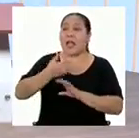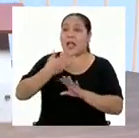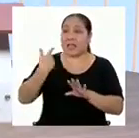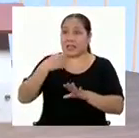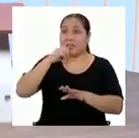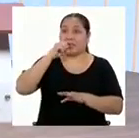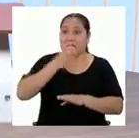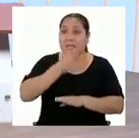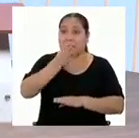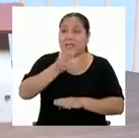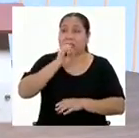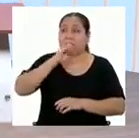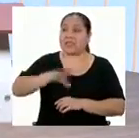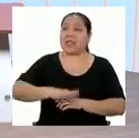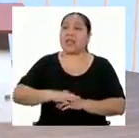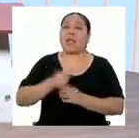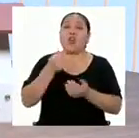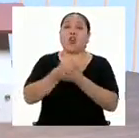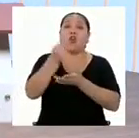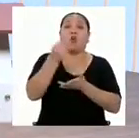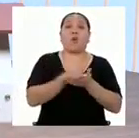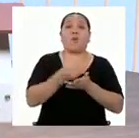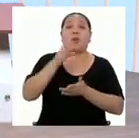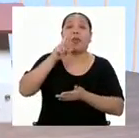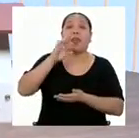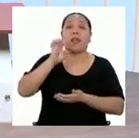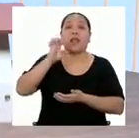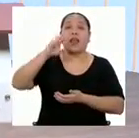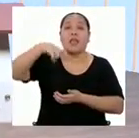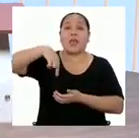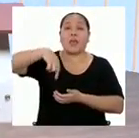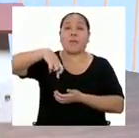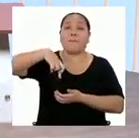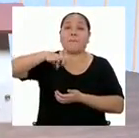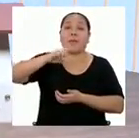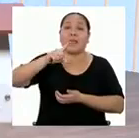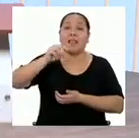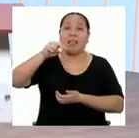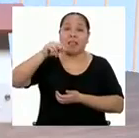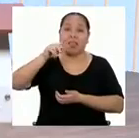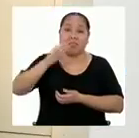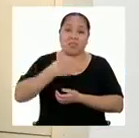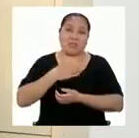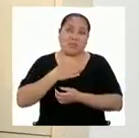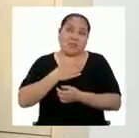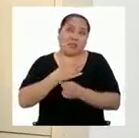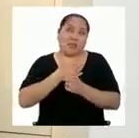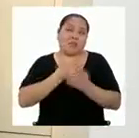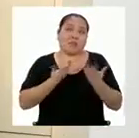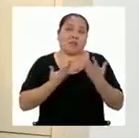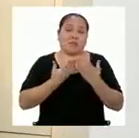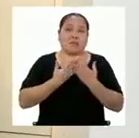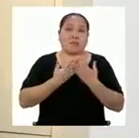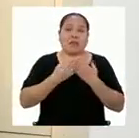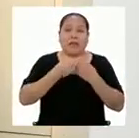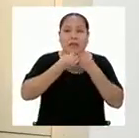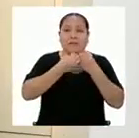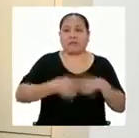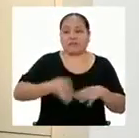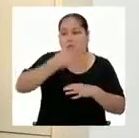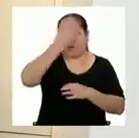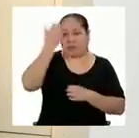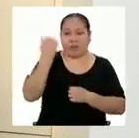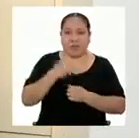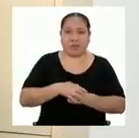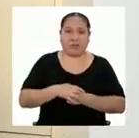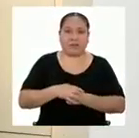que lleves repelente o compres por ahí, y aún así no lo hice. Fue mi descuido. Buena opinión. Pregunto,